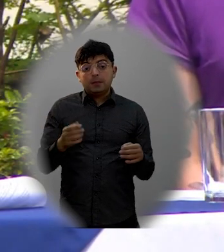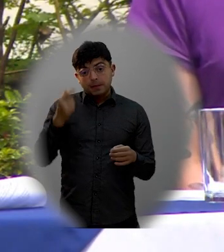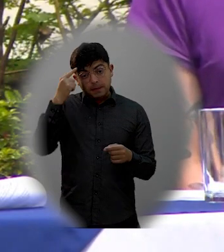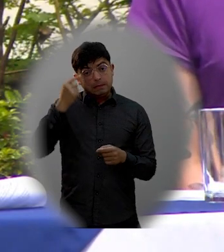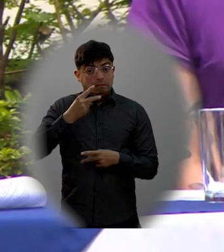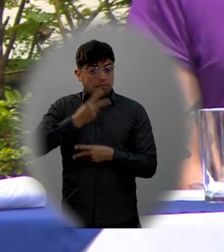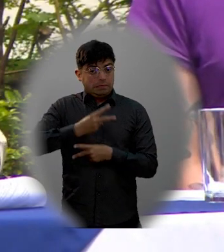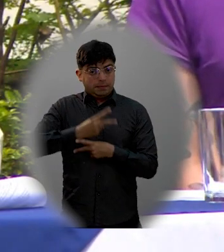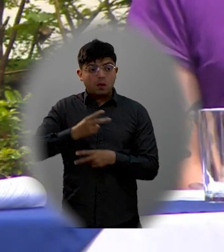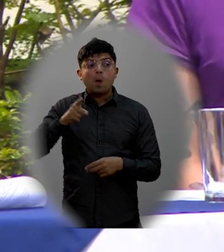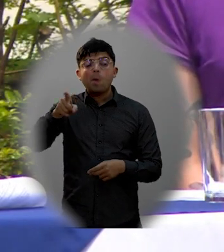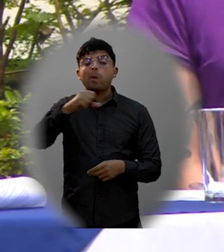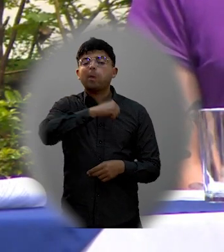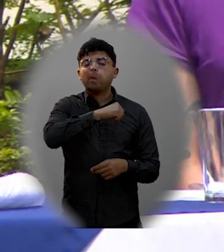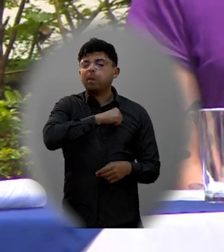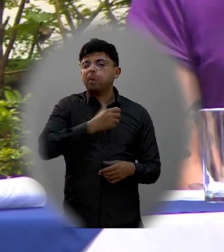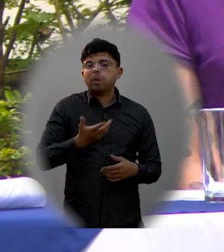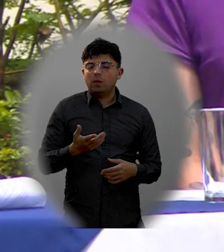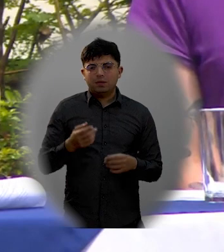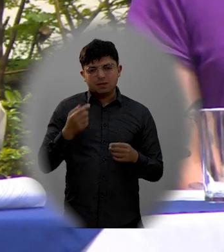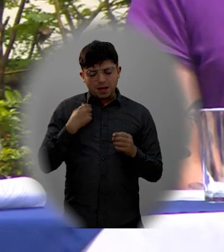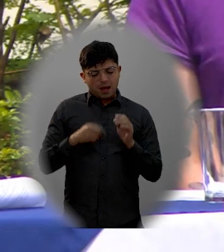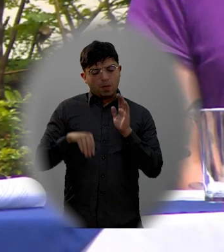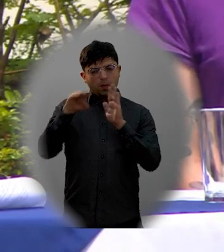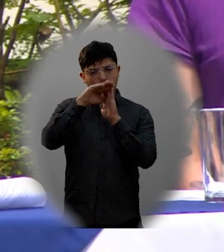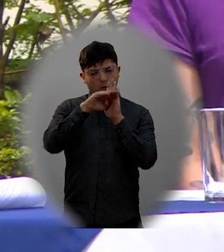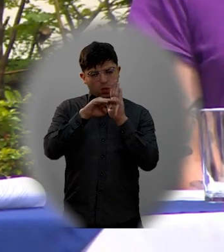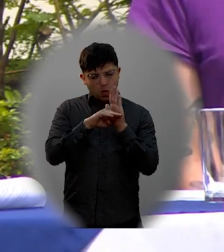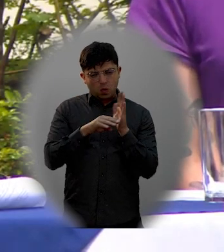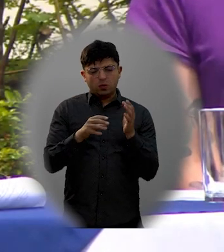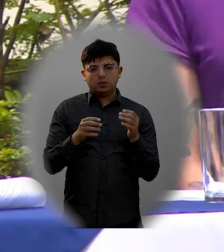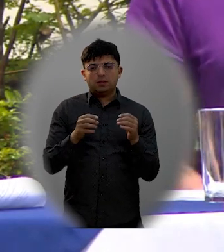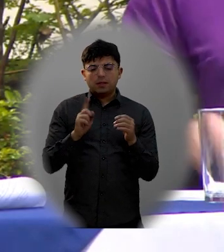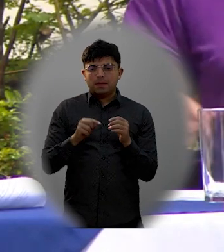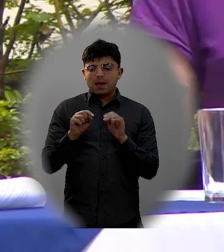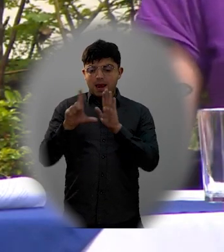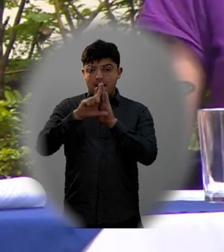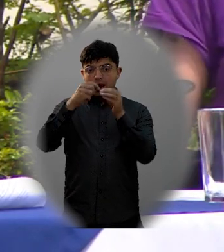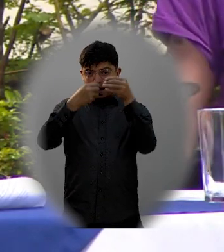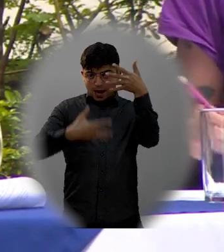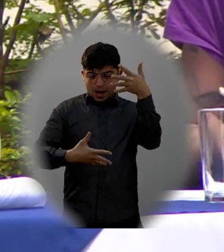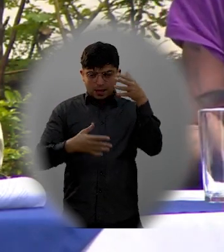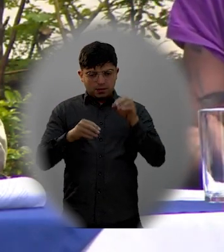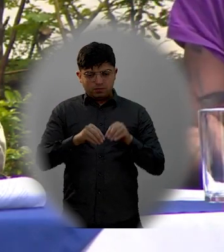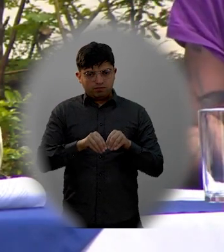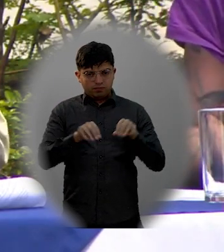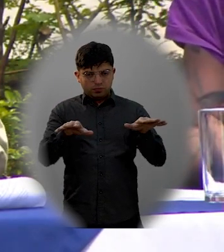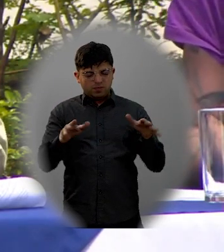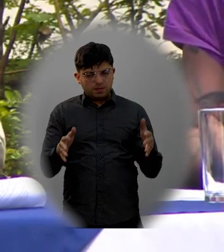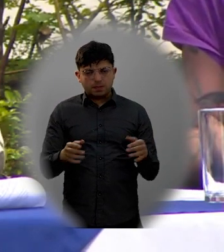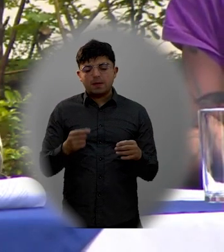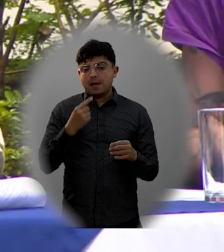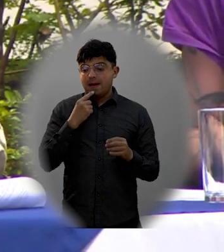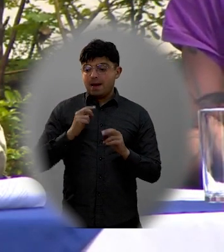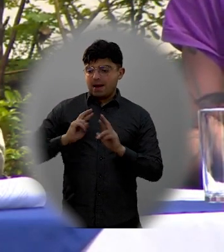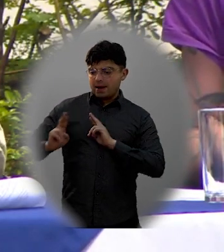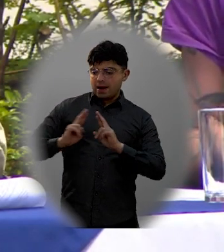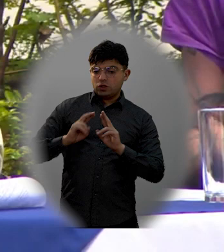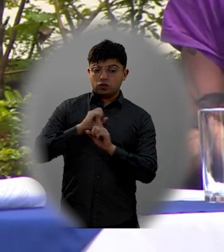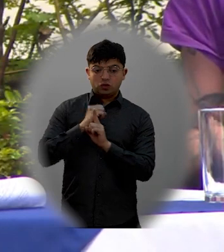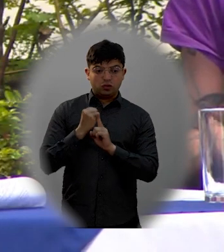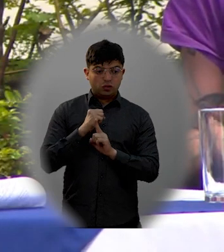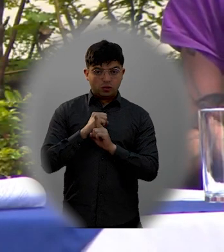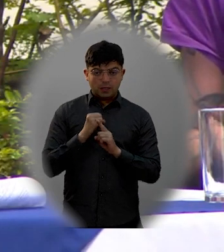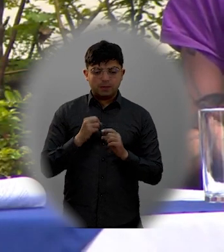riesgo que podemos tener con estos protocolos y con estas políticas es que nuestras relaciones sociales